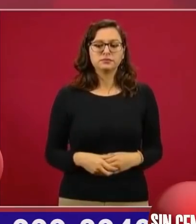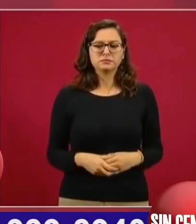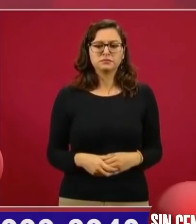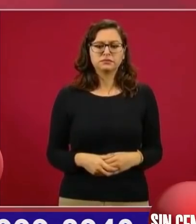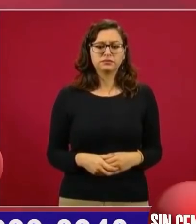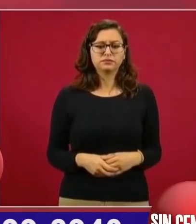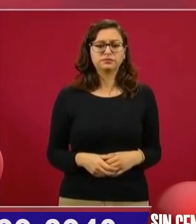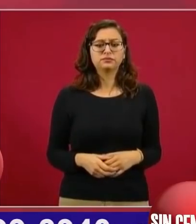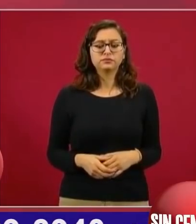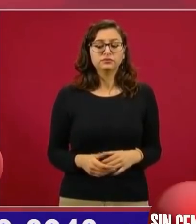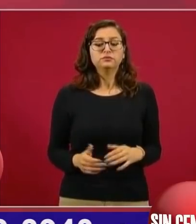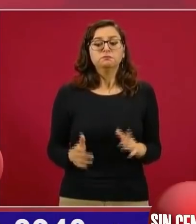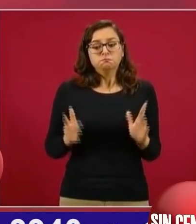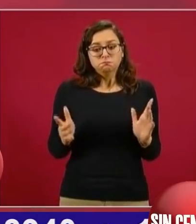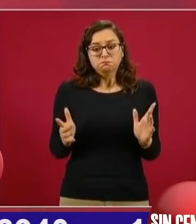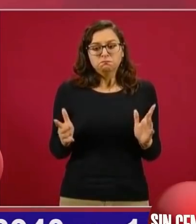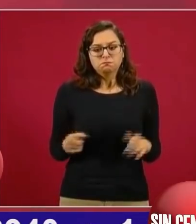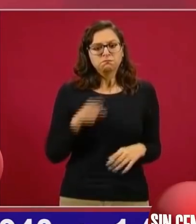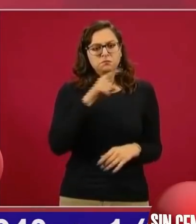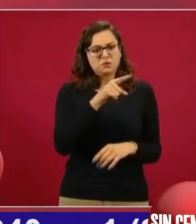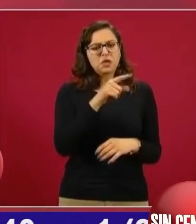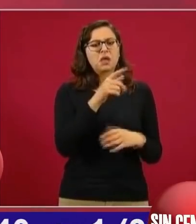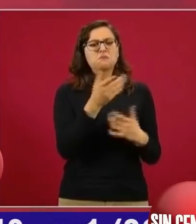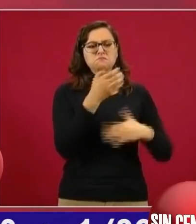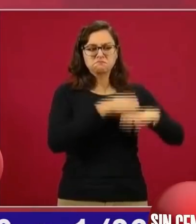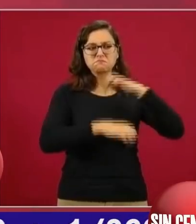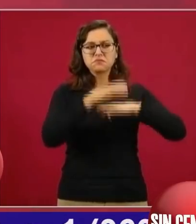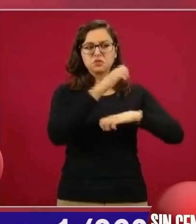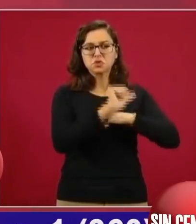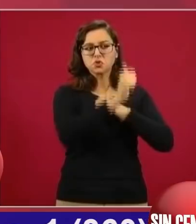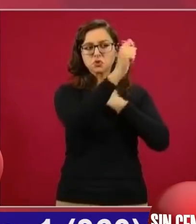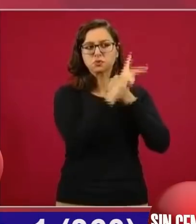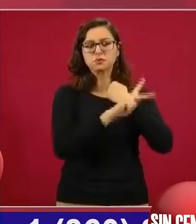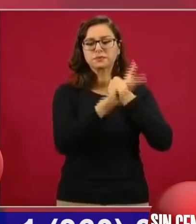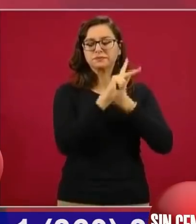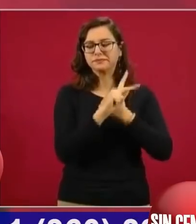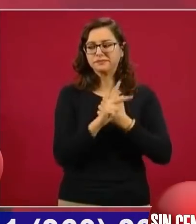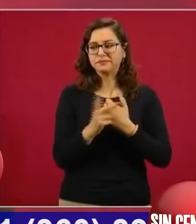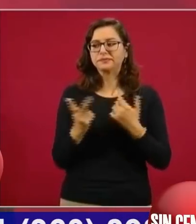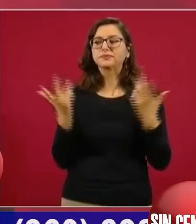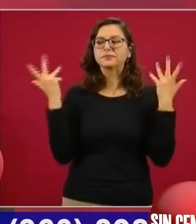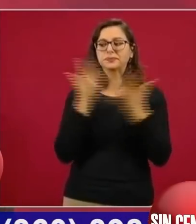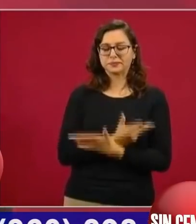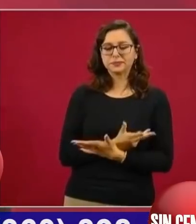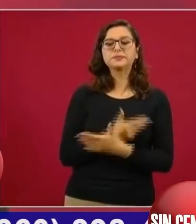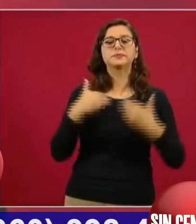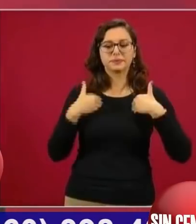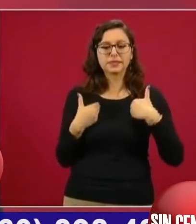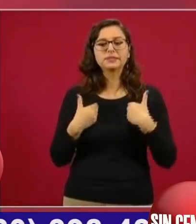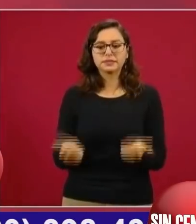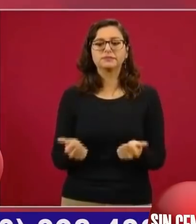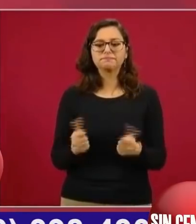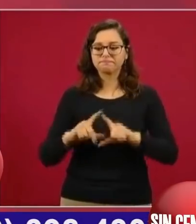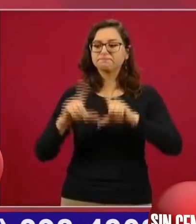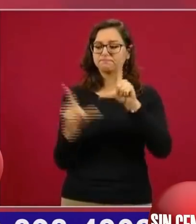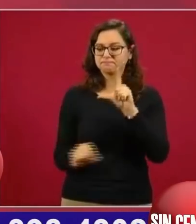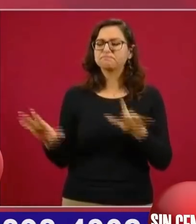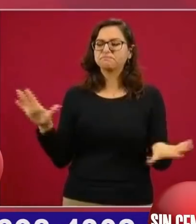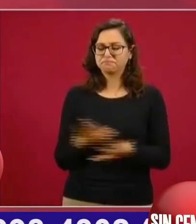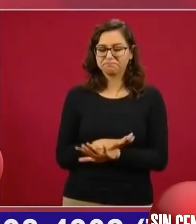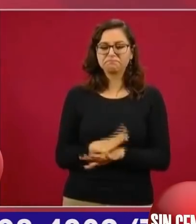Afortunadamente las empresas extranjeras están entendiendo de que hay un cambio en el país y nos